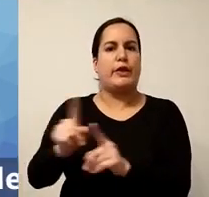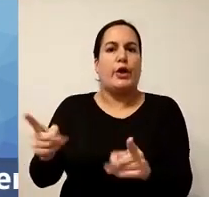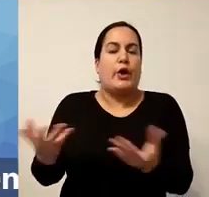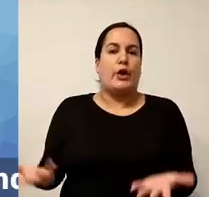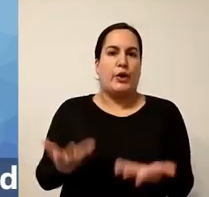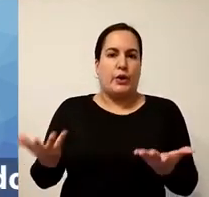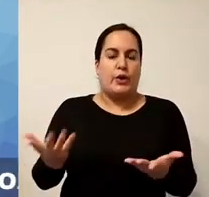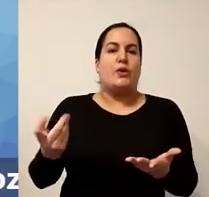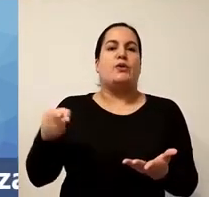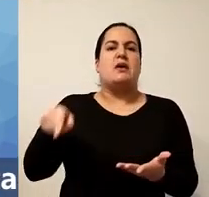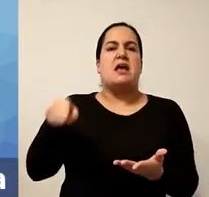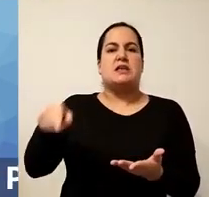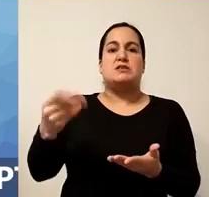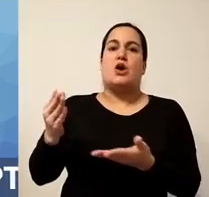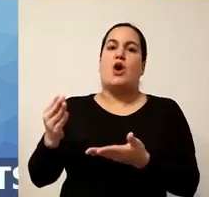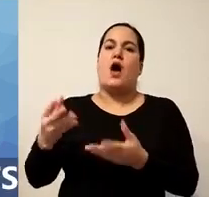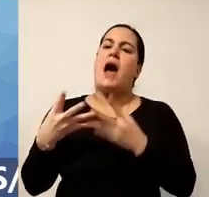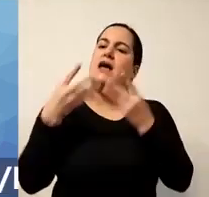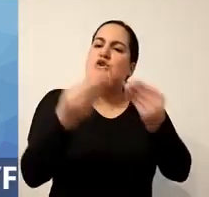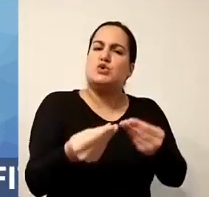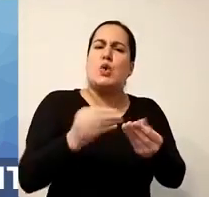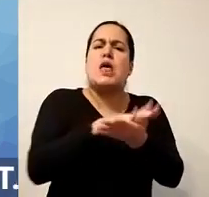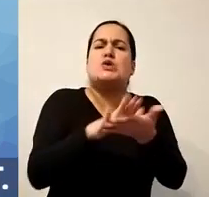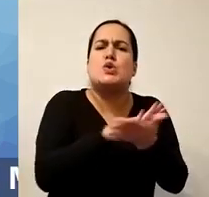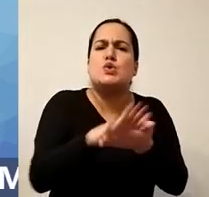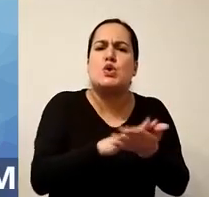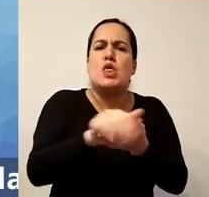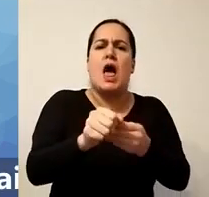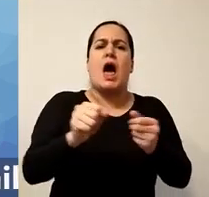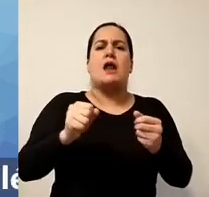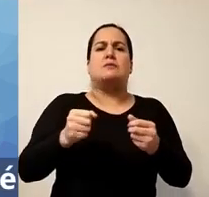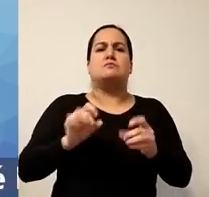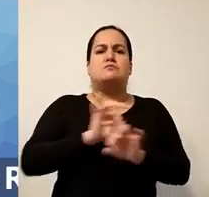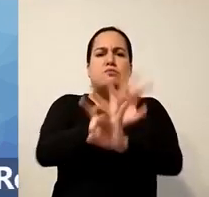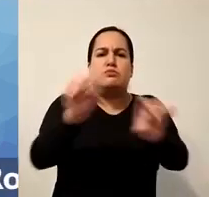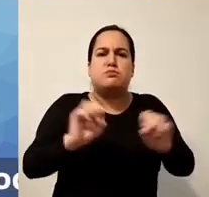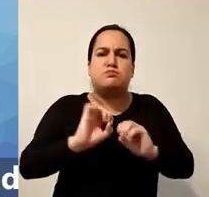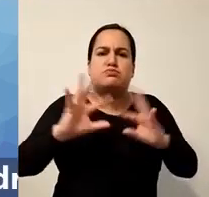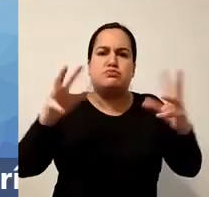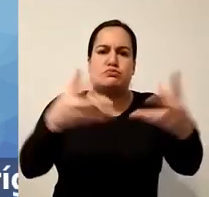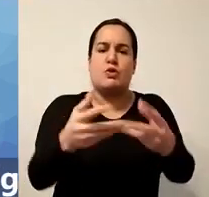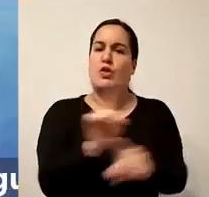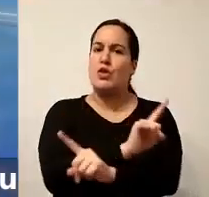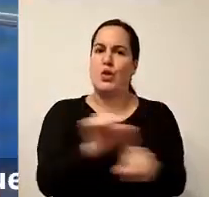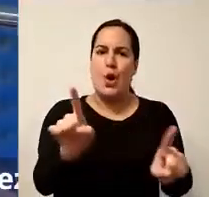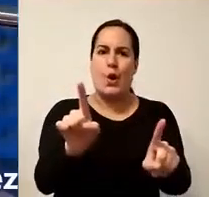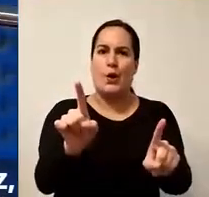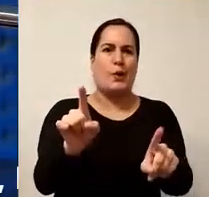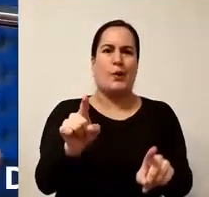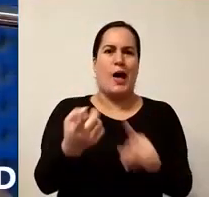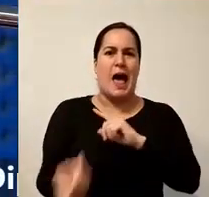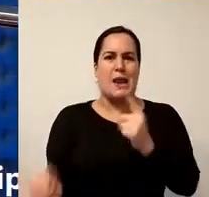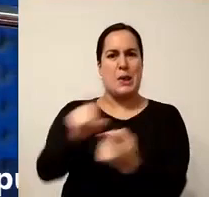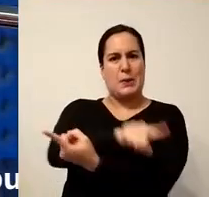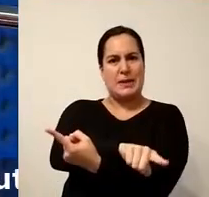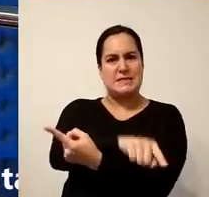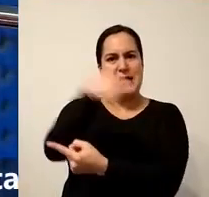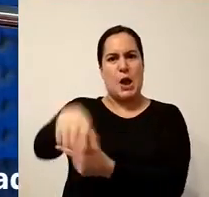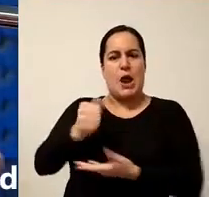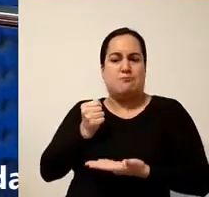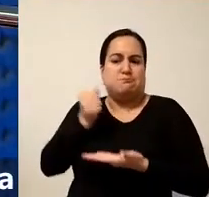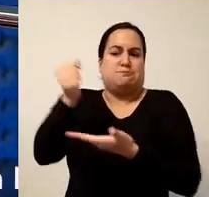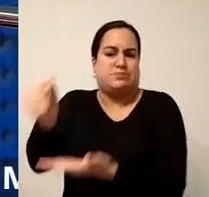gobierno son completamente insuficientes para la clase trabajadora por eso nosotras venimos insistiendo